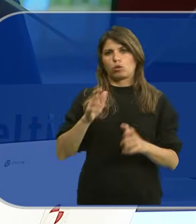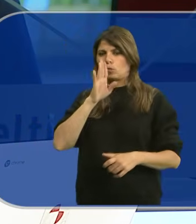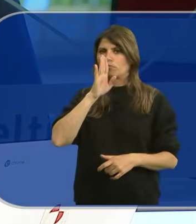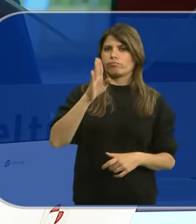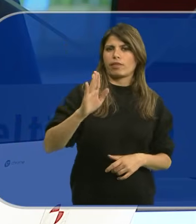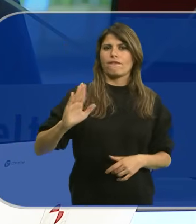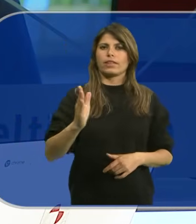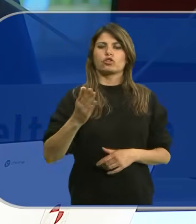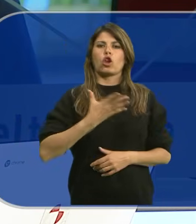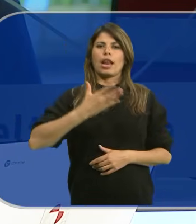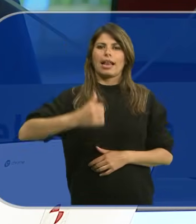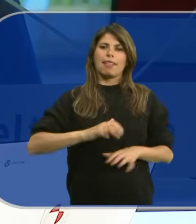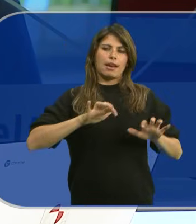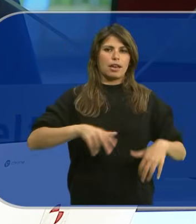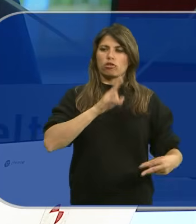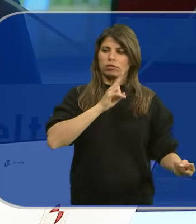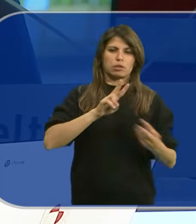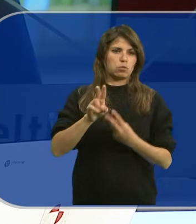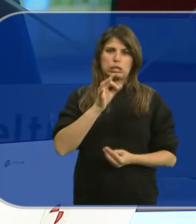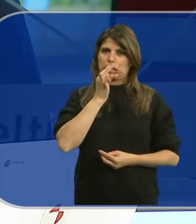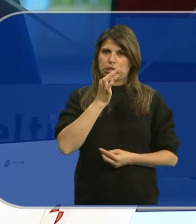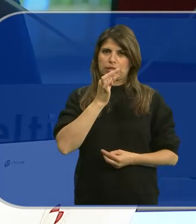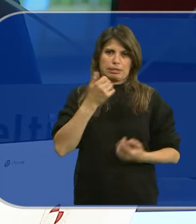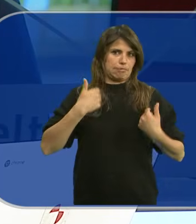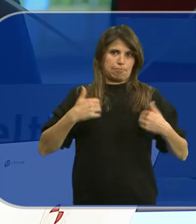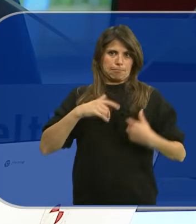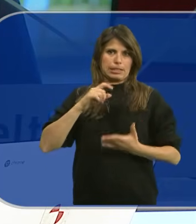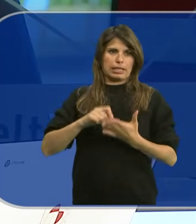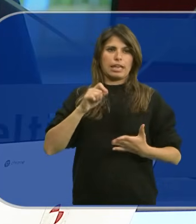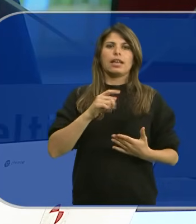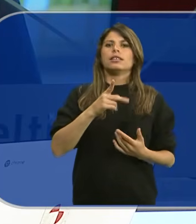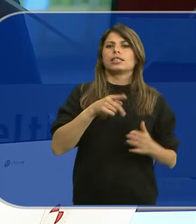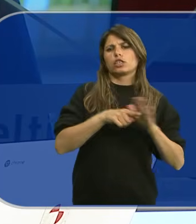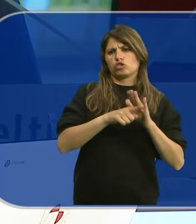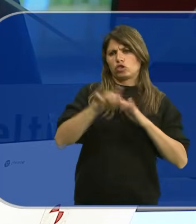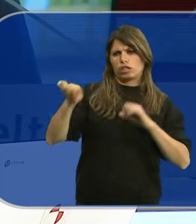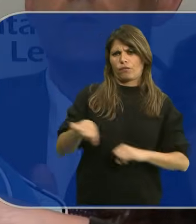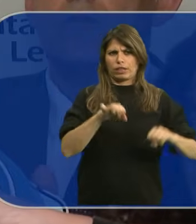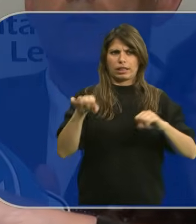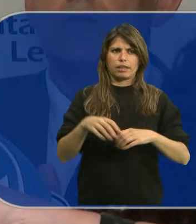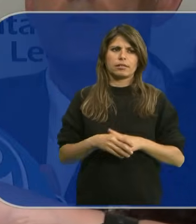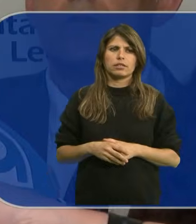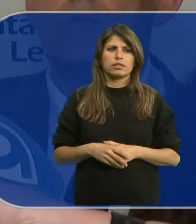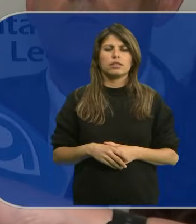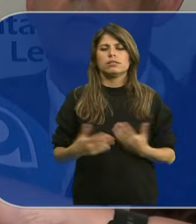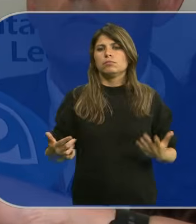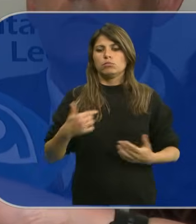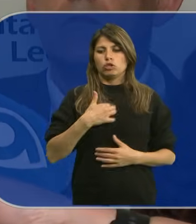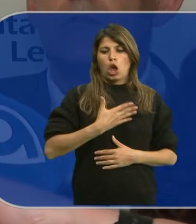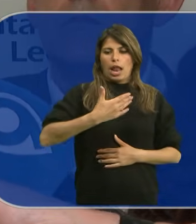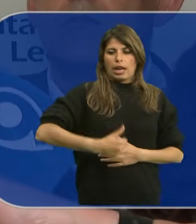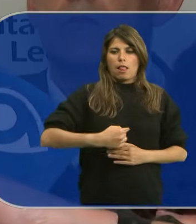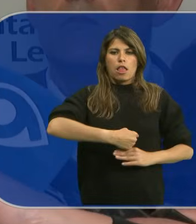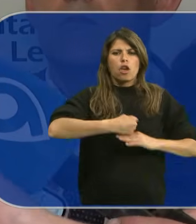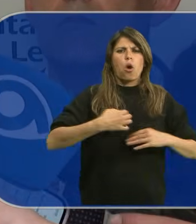alcalde de León. La respuesta no se ha hecho esperar. Díez defiende su gestión y eleva el tono. Mi obligación como